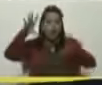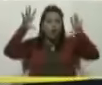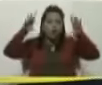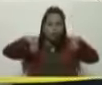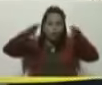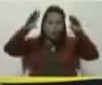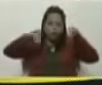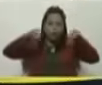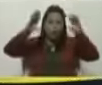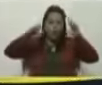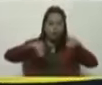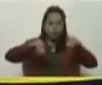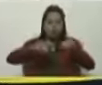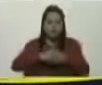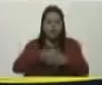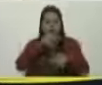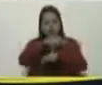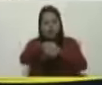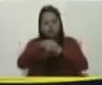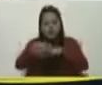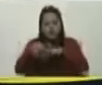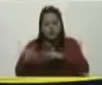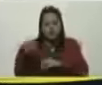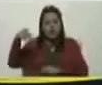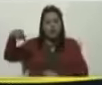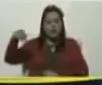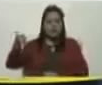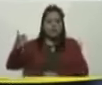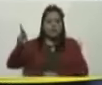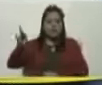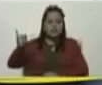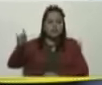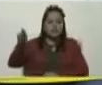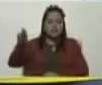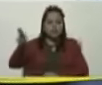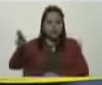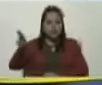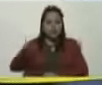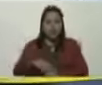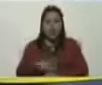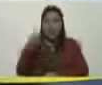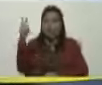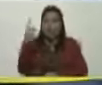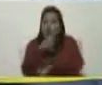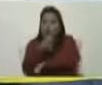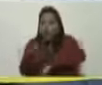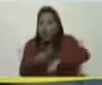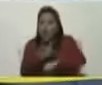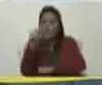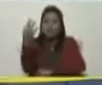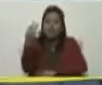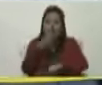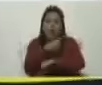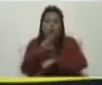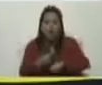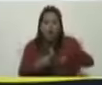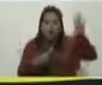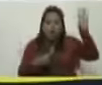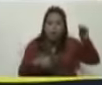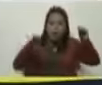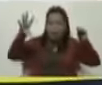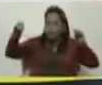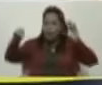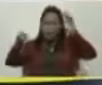municipio Píritu, donde hay sectores que a cada instante, cada 2 horas, cada 3 horas, falla la energía.